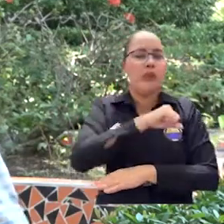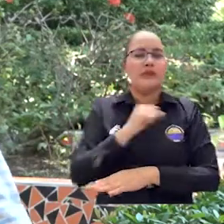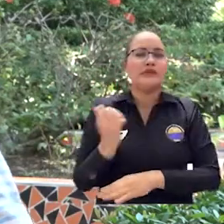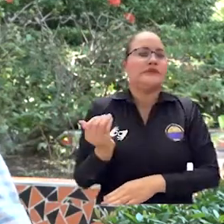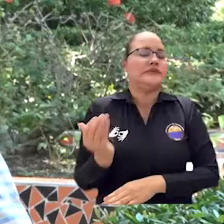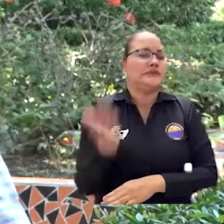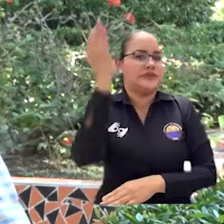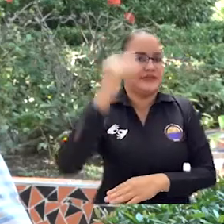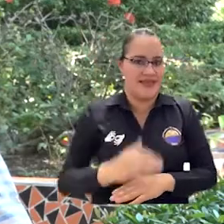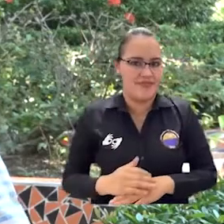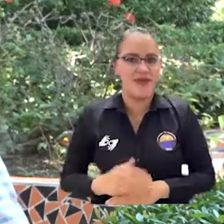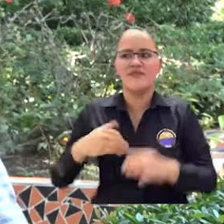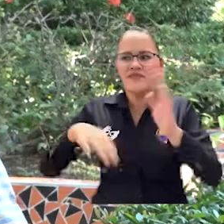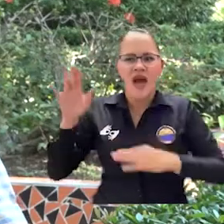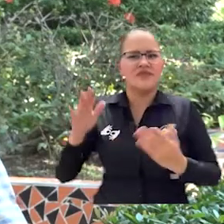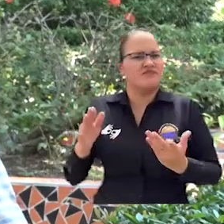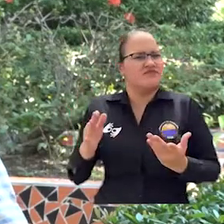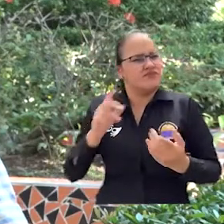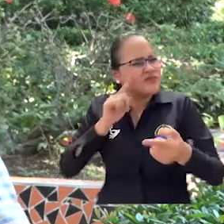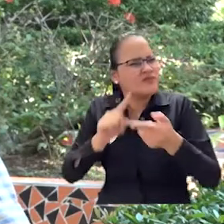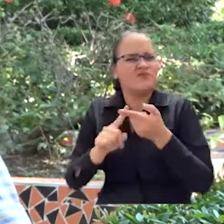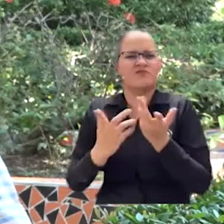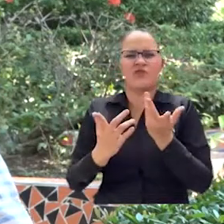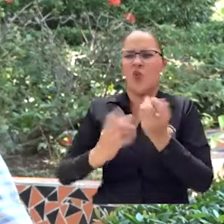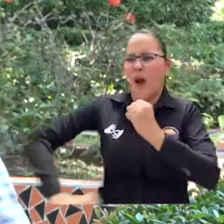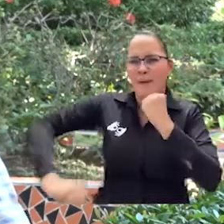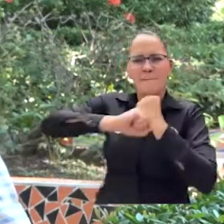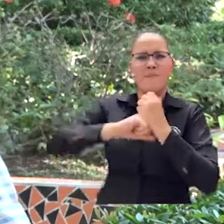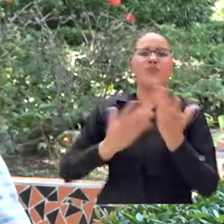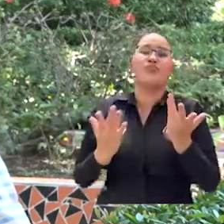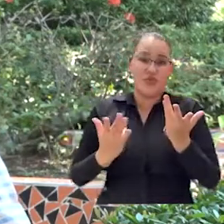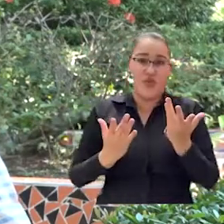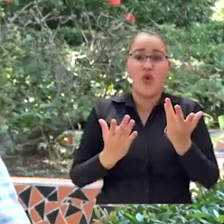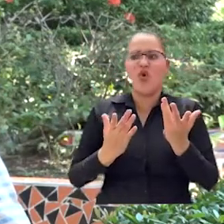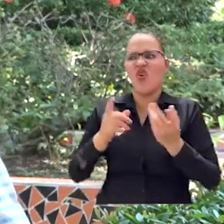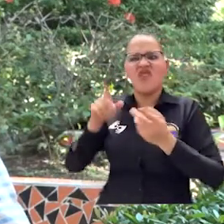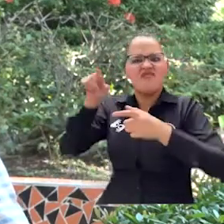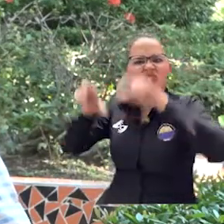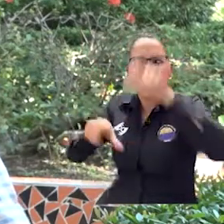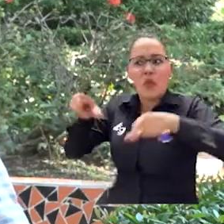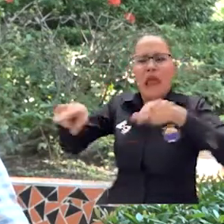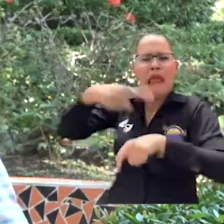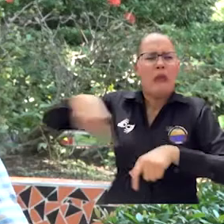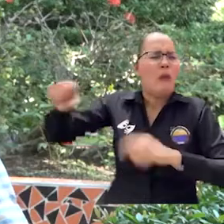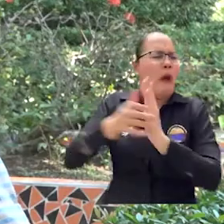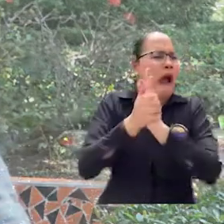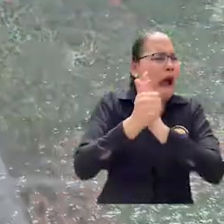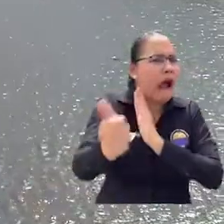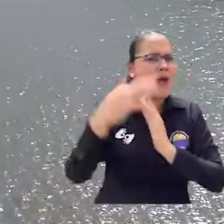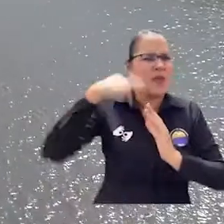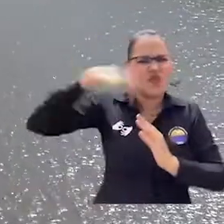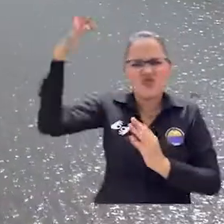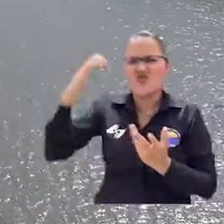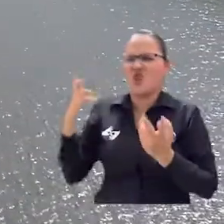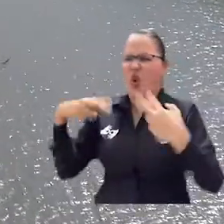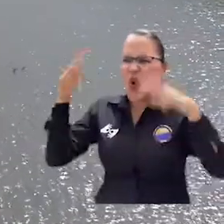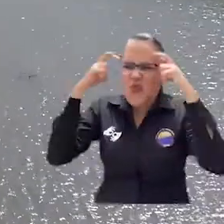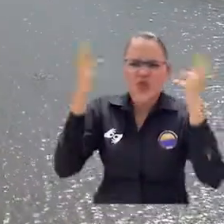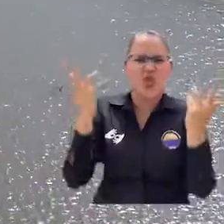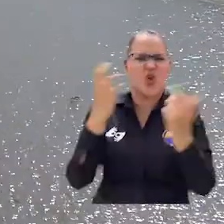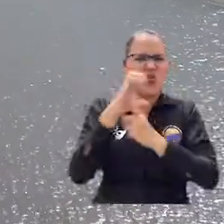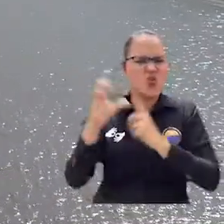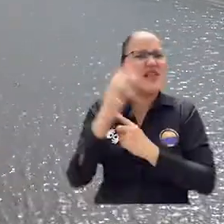un gran número de profesionales con un vasto conocimiento en la historia y en la cultura. Se destaca la